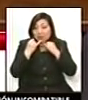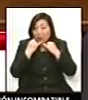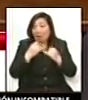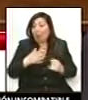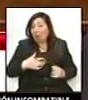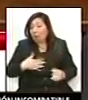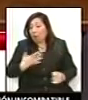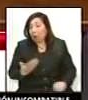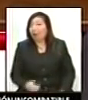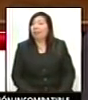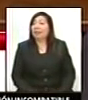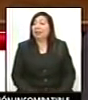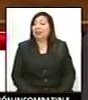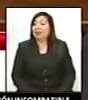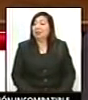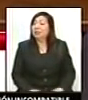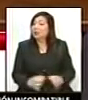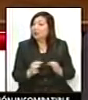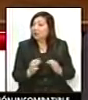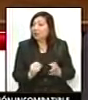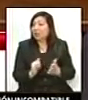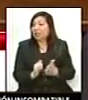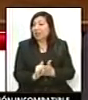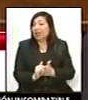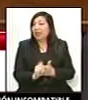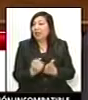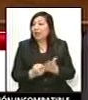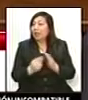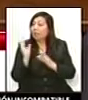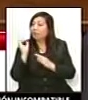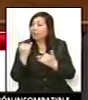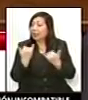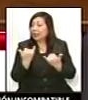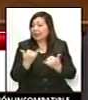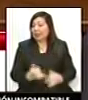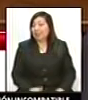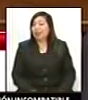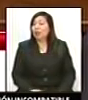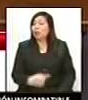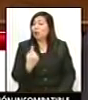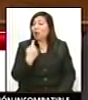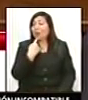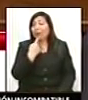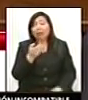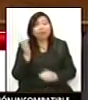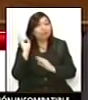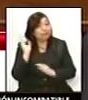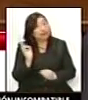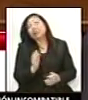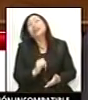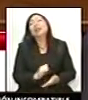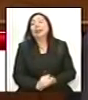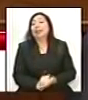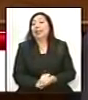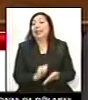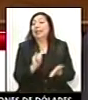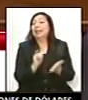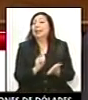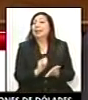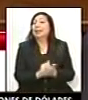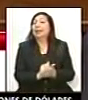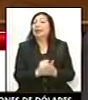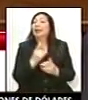puedan estar seguros de qué es lo que se está exponiendo en esta etapa. Solamente exponemos aquello que va